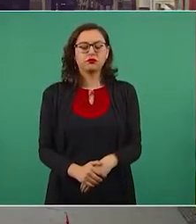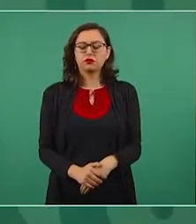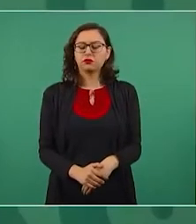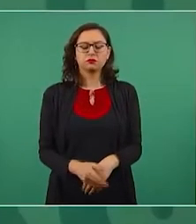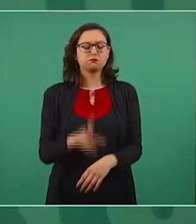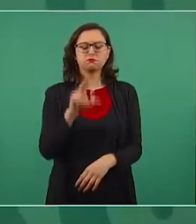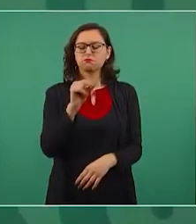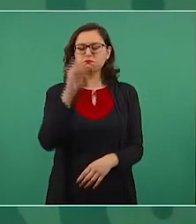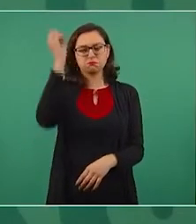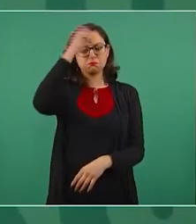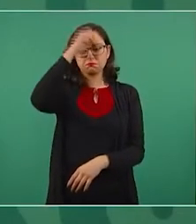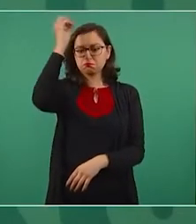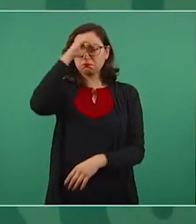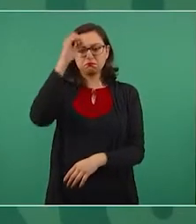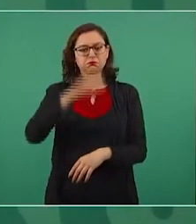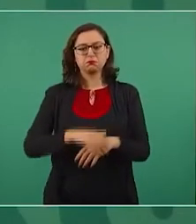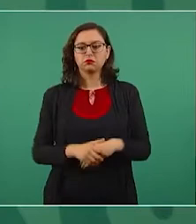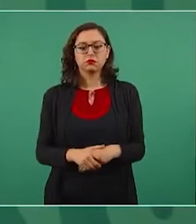tengo